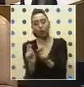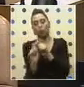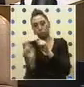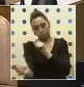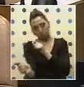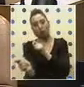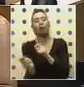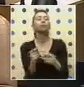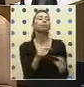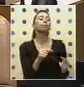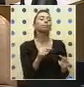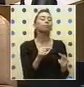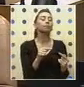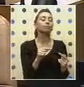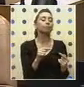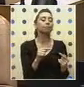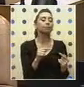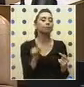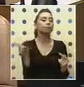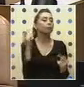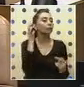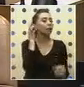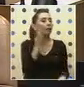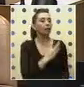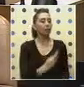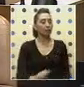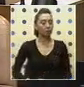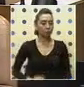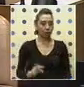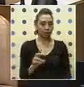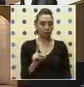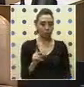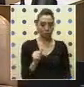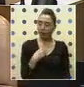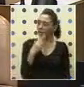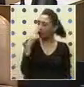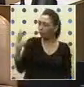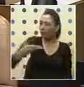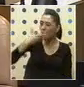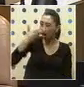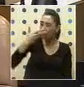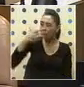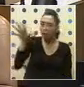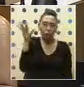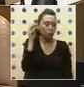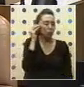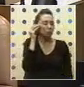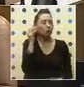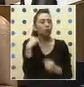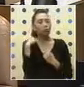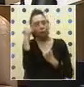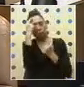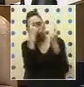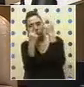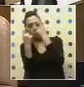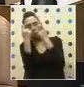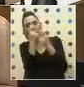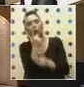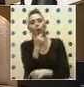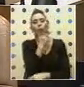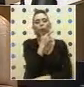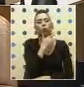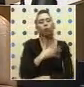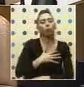debate, sobre todo a raíz de la intervención de la diputada Alejandra Sepúlveda, señor presidente, me bajó la duda. Porque